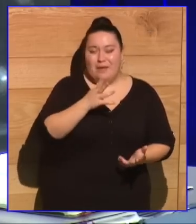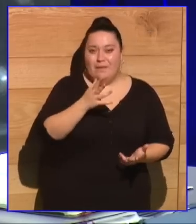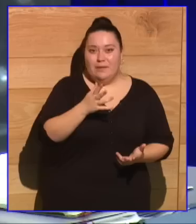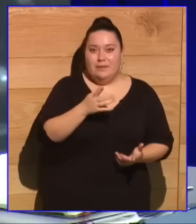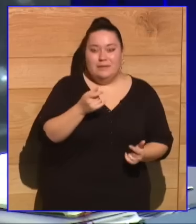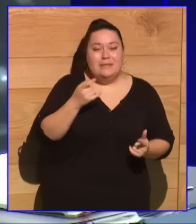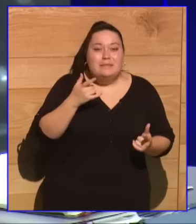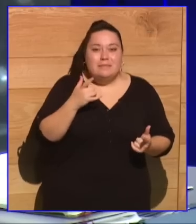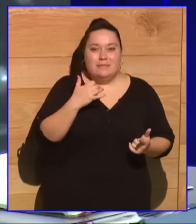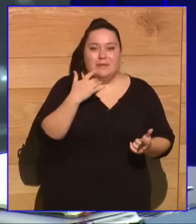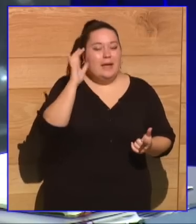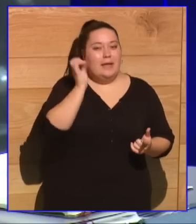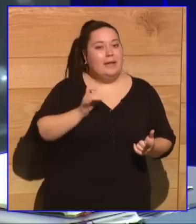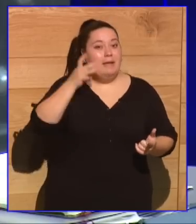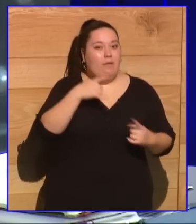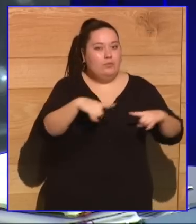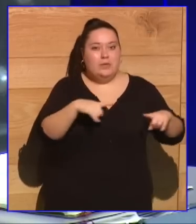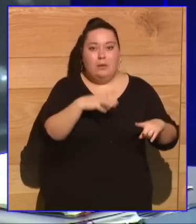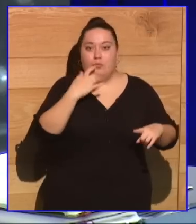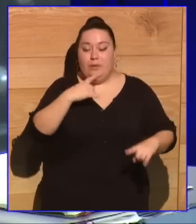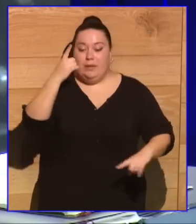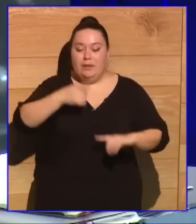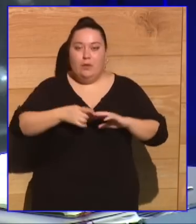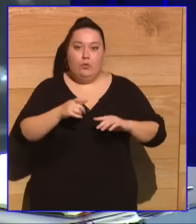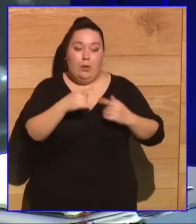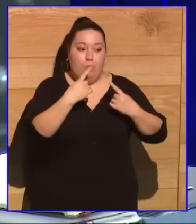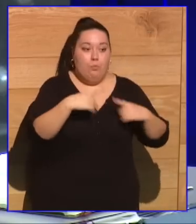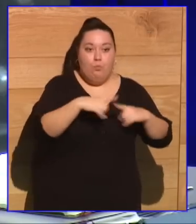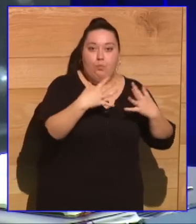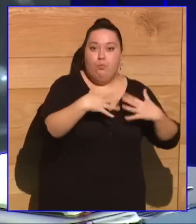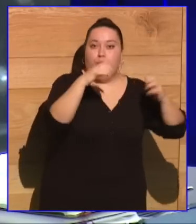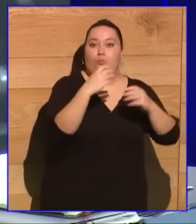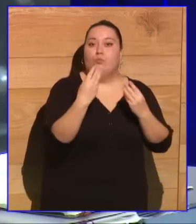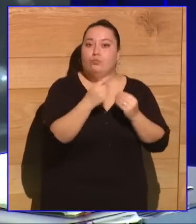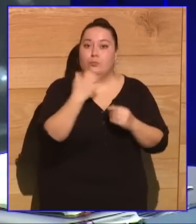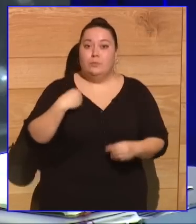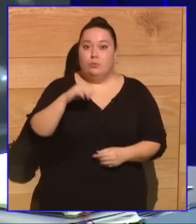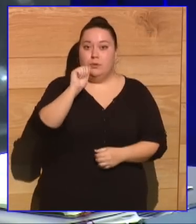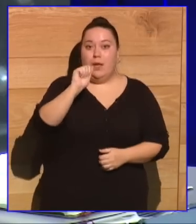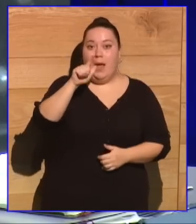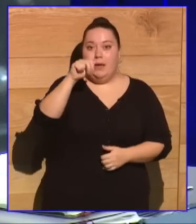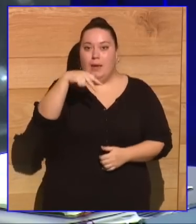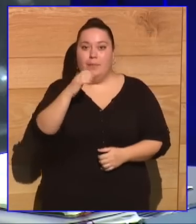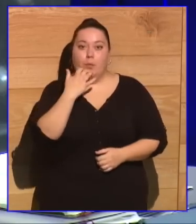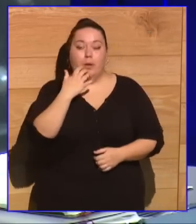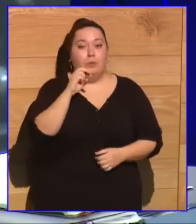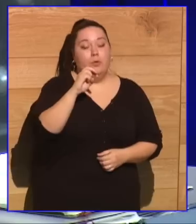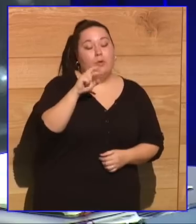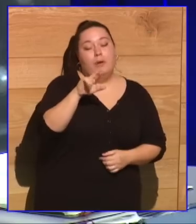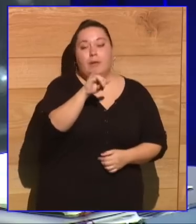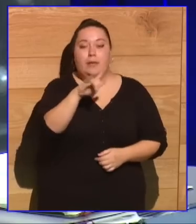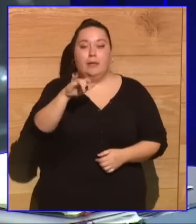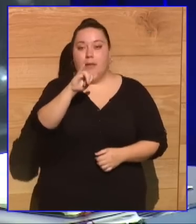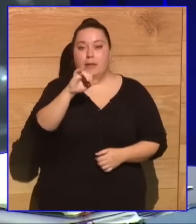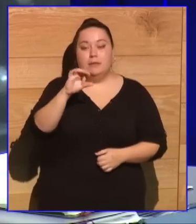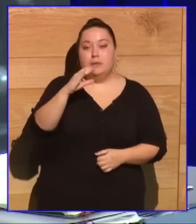sensibilidad musical, algo que es extraño en un director que ha hecho tantos musicales como Alan Parker. Pero Ridley Scott, por ejemplo,